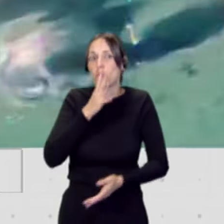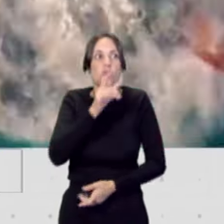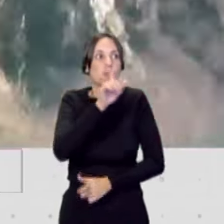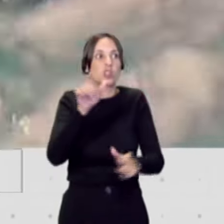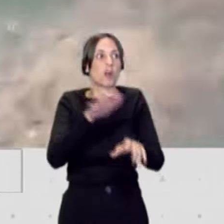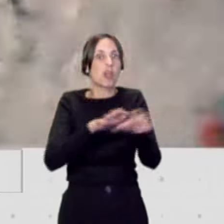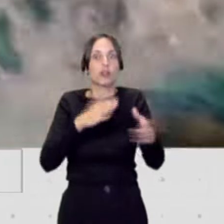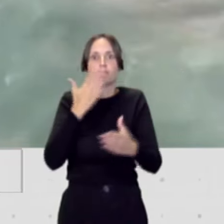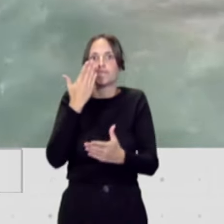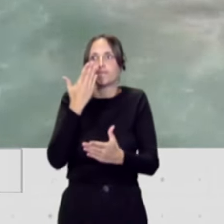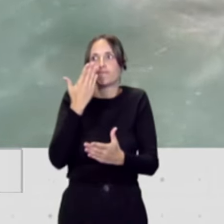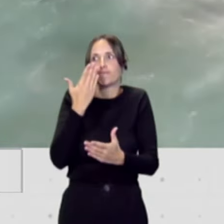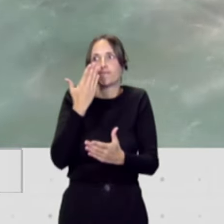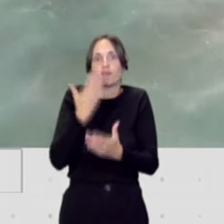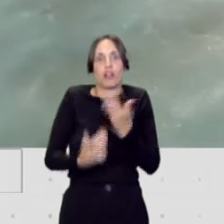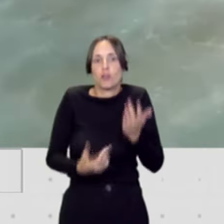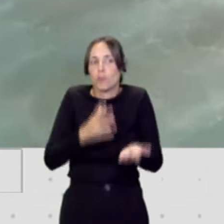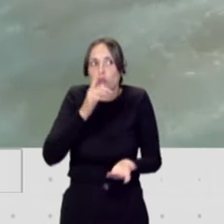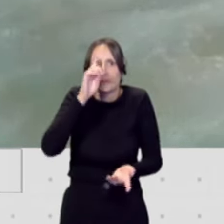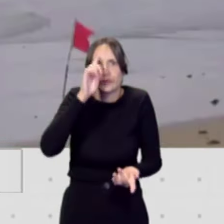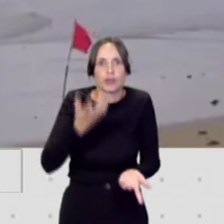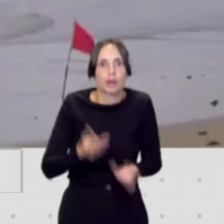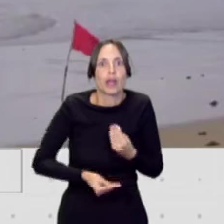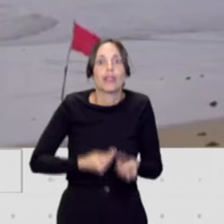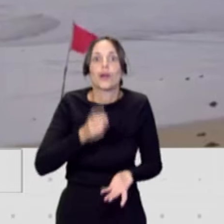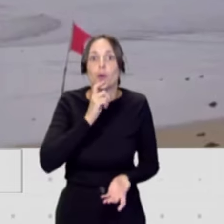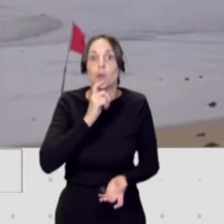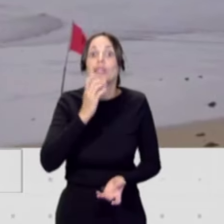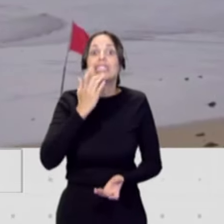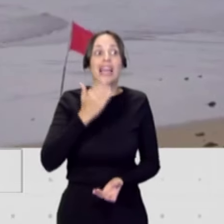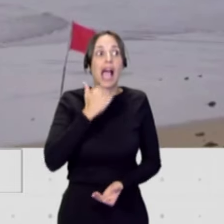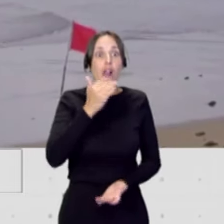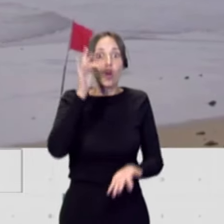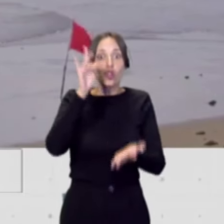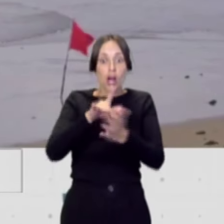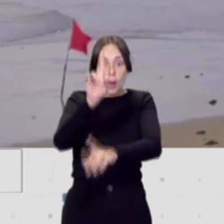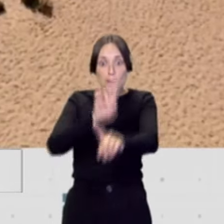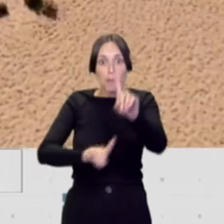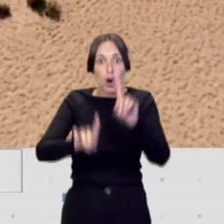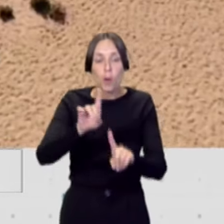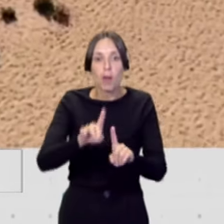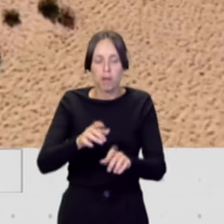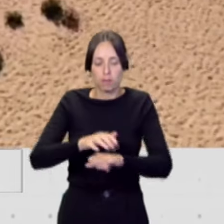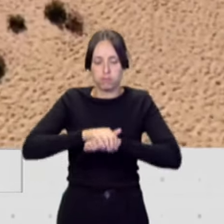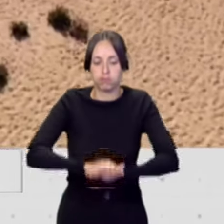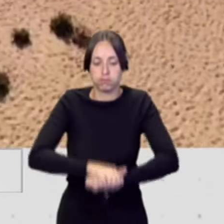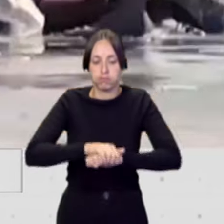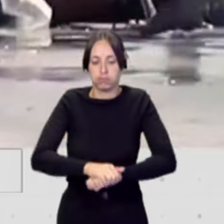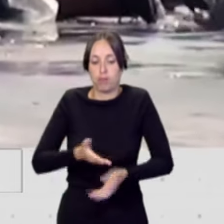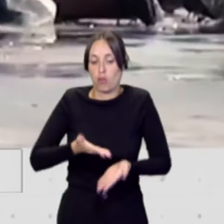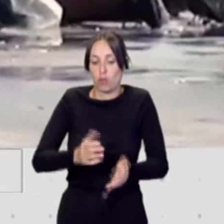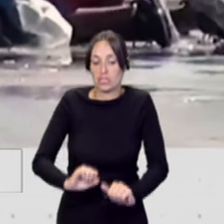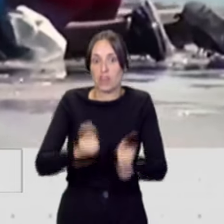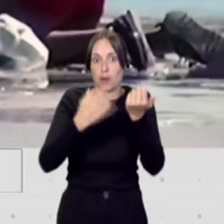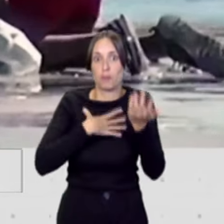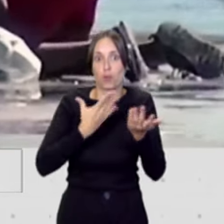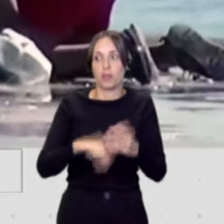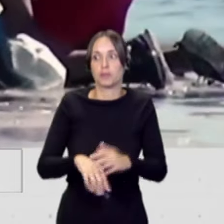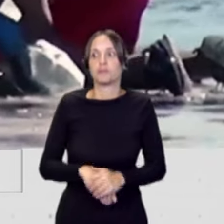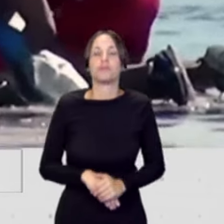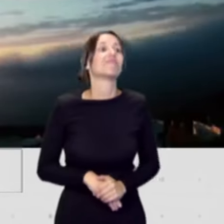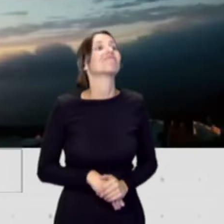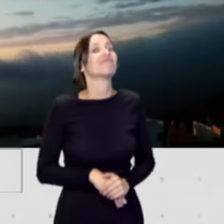sabemos practicarla y podríamos ser clave a la hora de salvar a alguien que ha sufrido un ahogamiento o un semiahogamiento. Podría salvar hasta